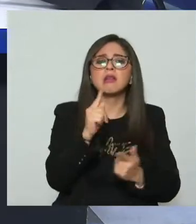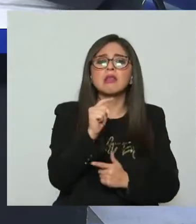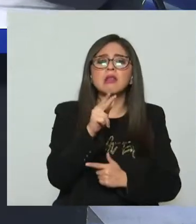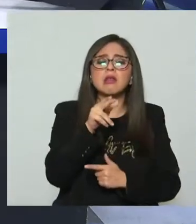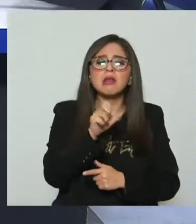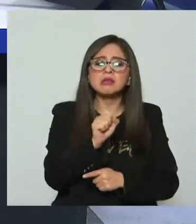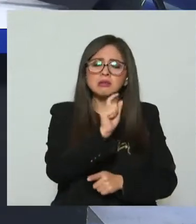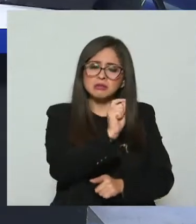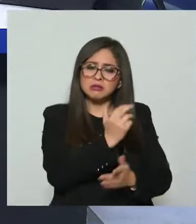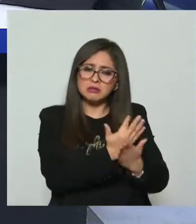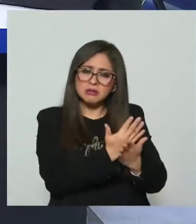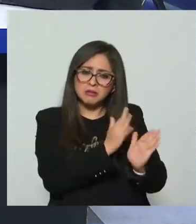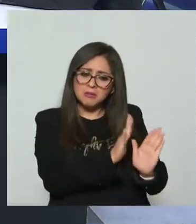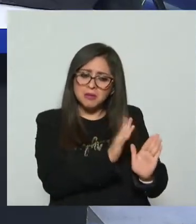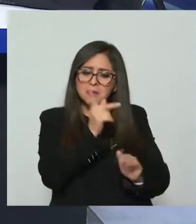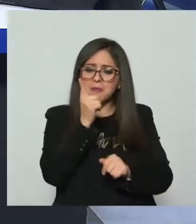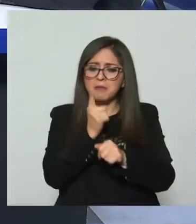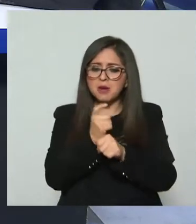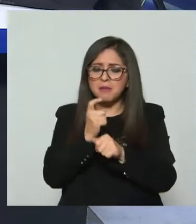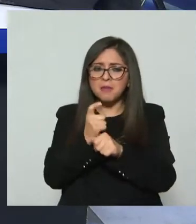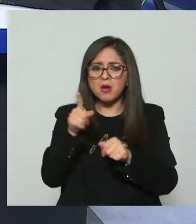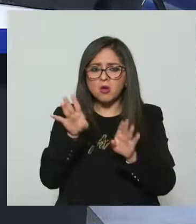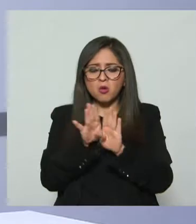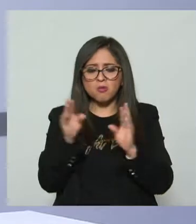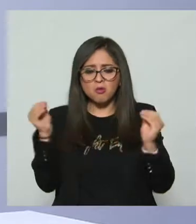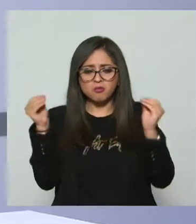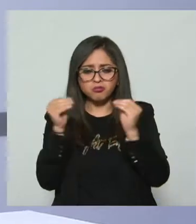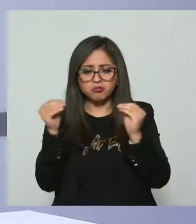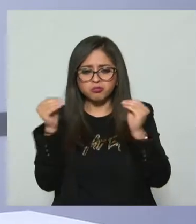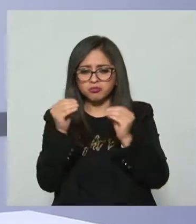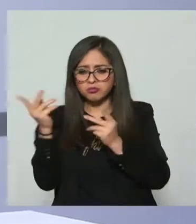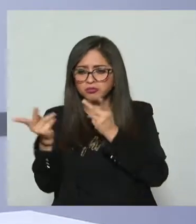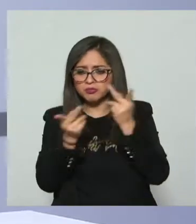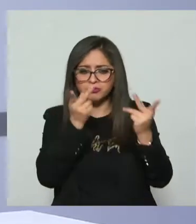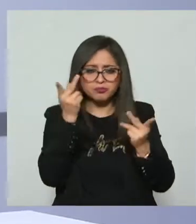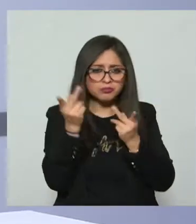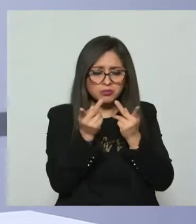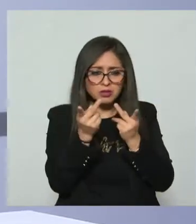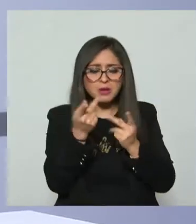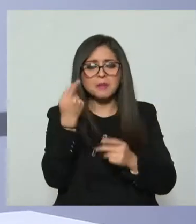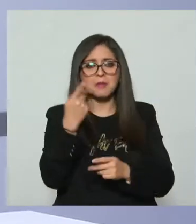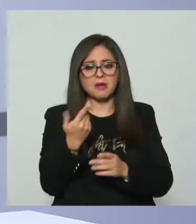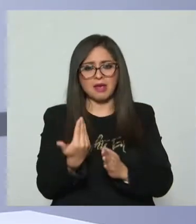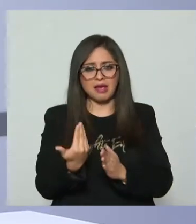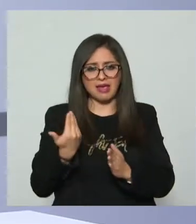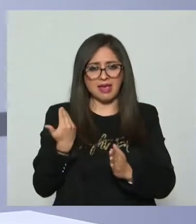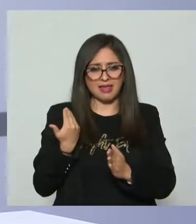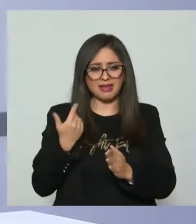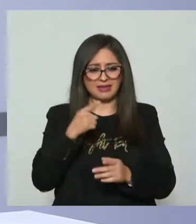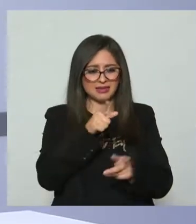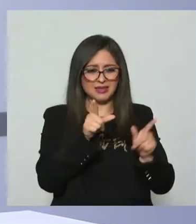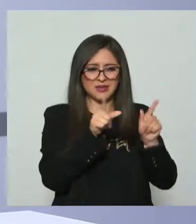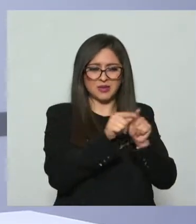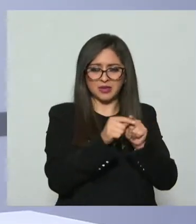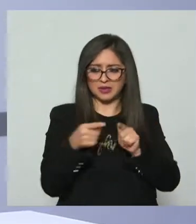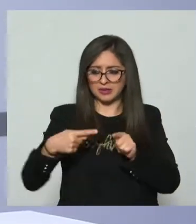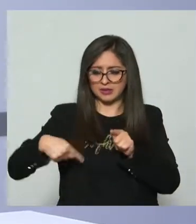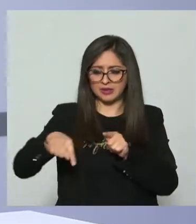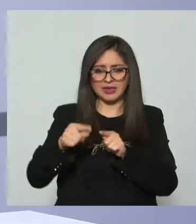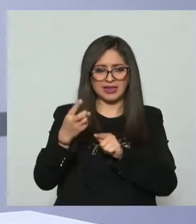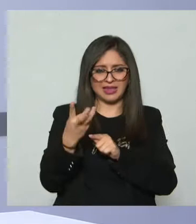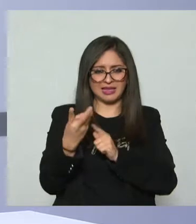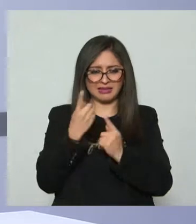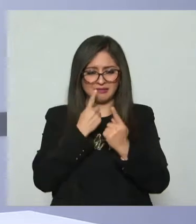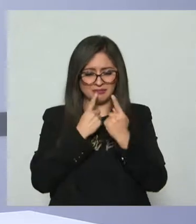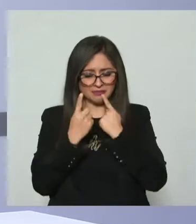hacer este debate amplio. Hay algunos temas que ahorita fuera de cámara platicábamos, por ejemplo,